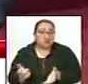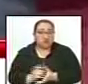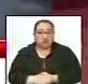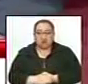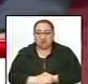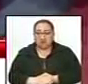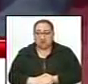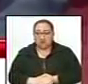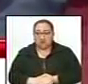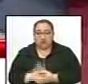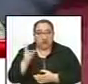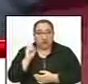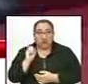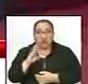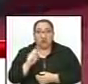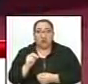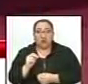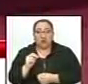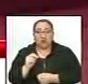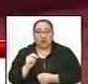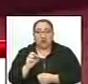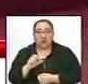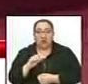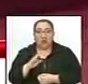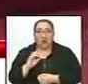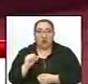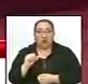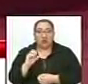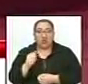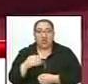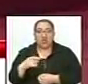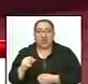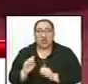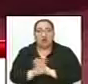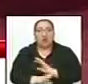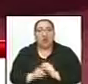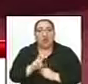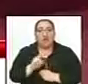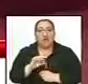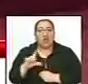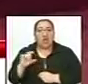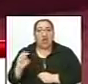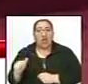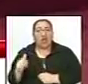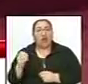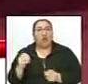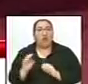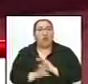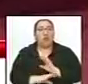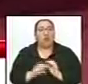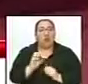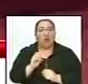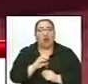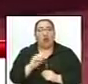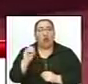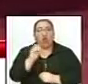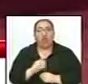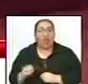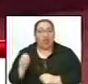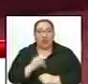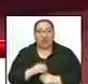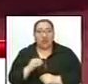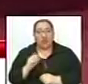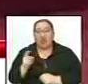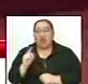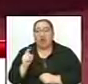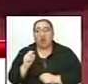no he escuchado decir, por ejemplo, cómo Pablo Sánchez blindó a Viarán, cómo blindaron Ollanta, cómo el doctor Domingo Pérez no